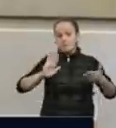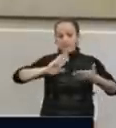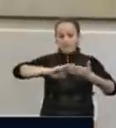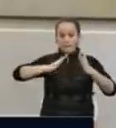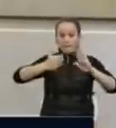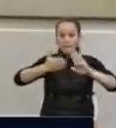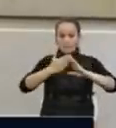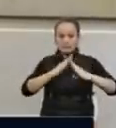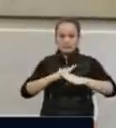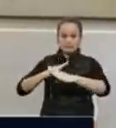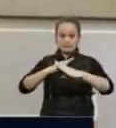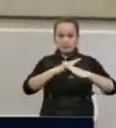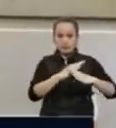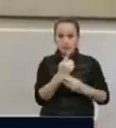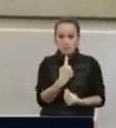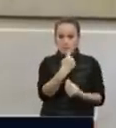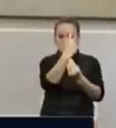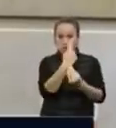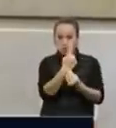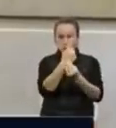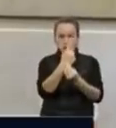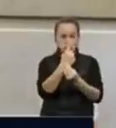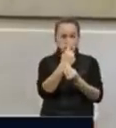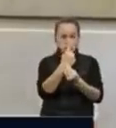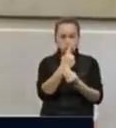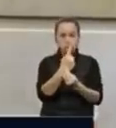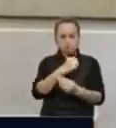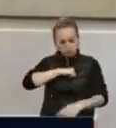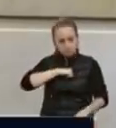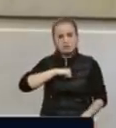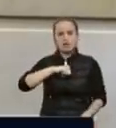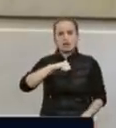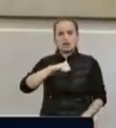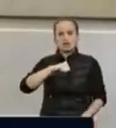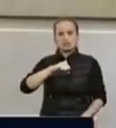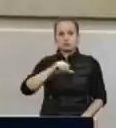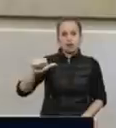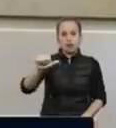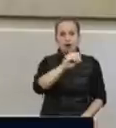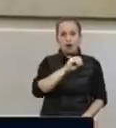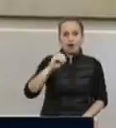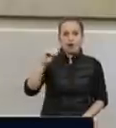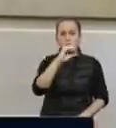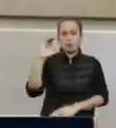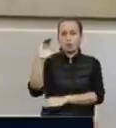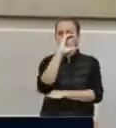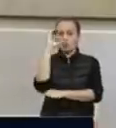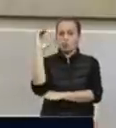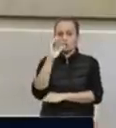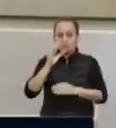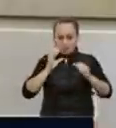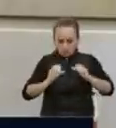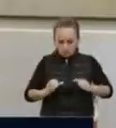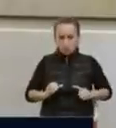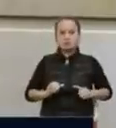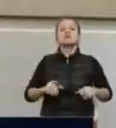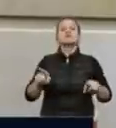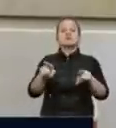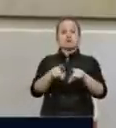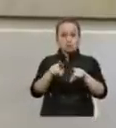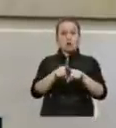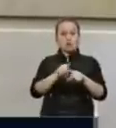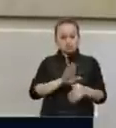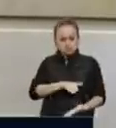la seguridad tienen color político, son derechos de todos los ciudadanos. Yo también creo